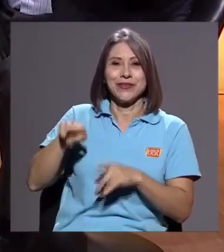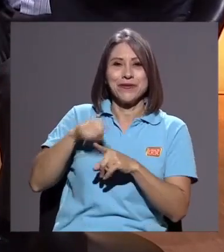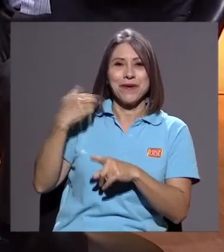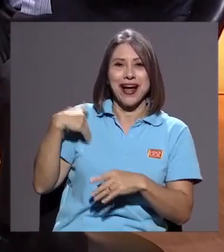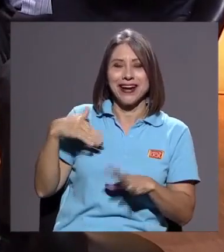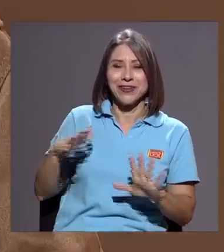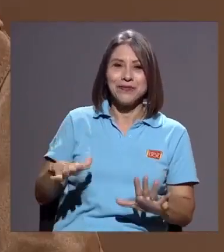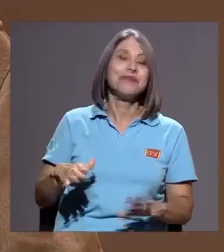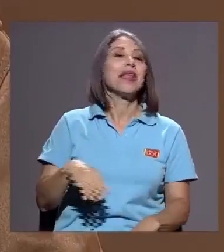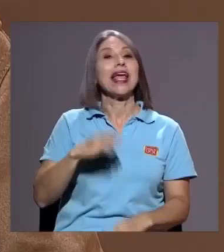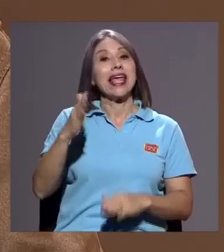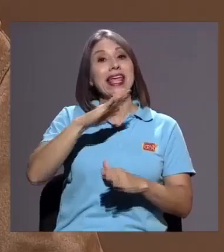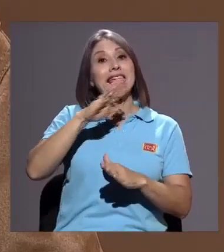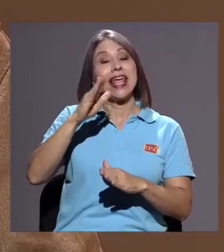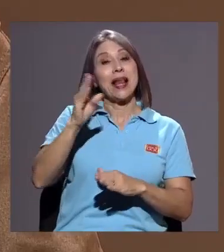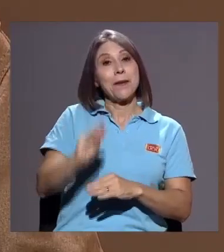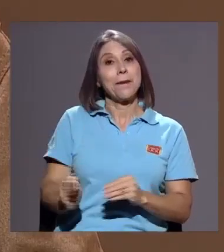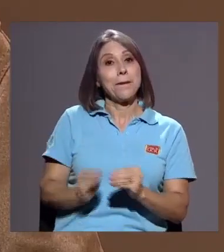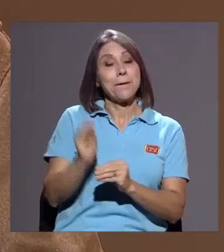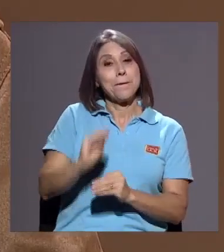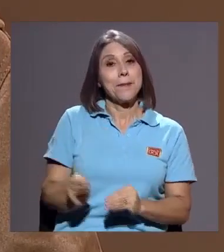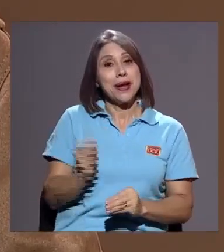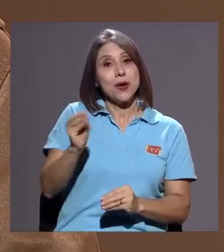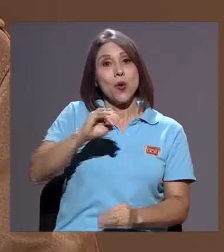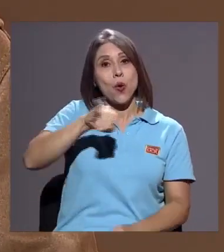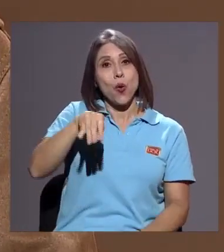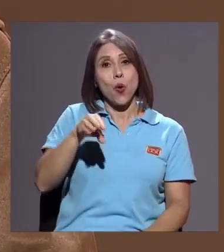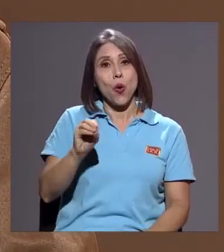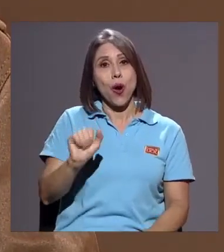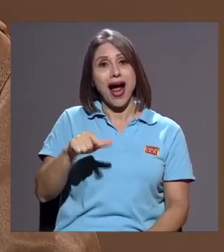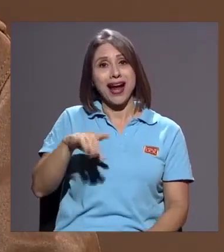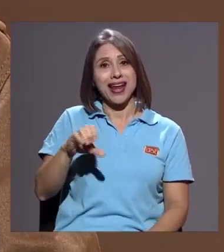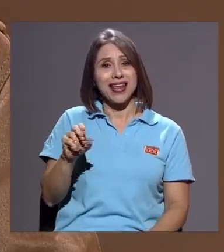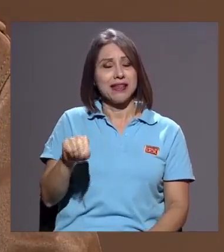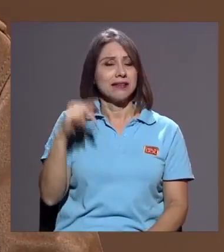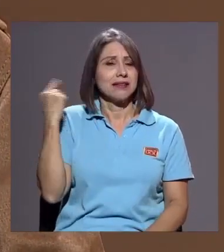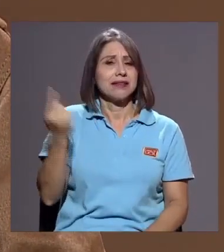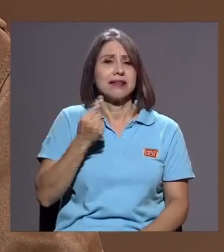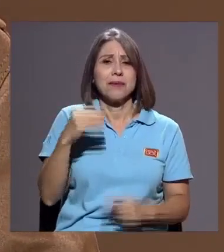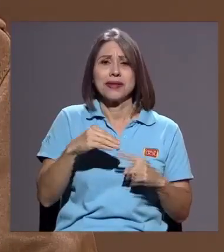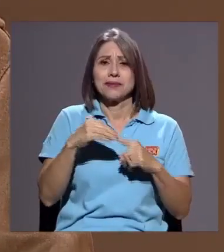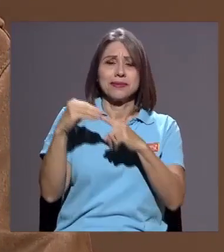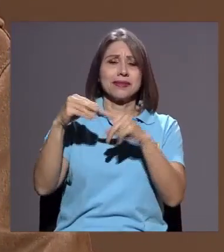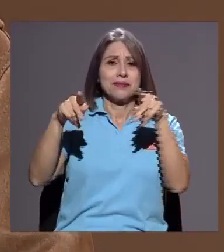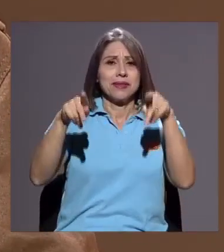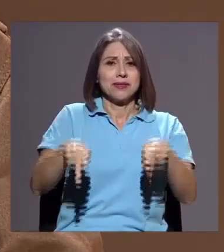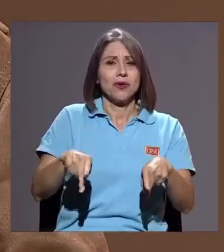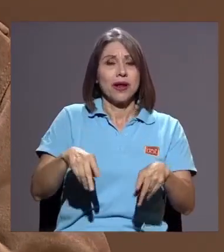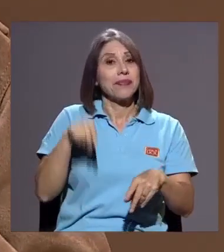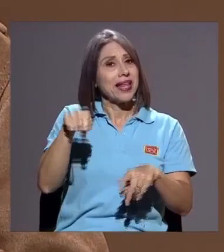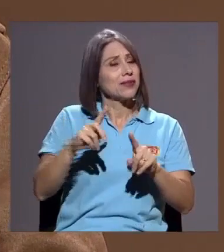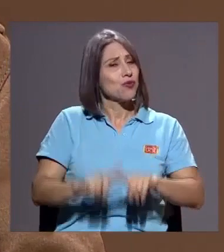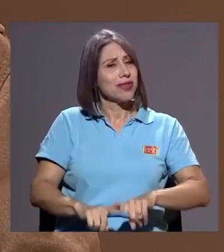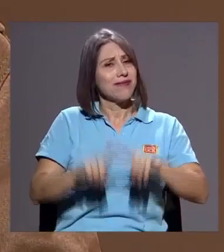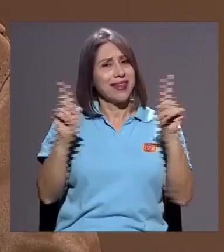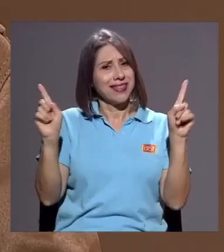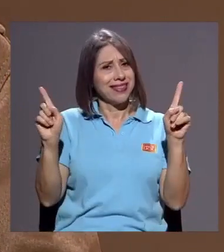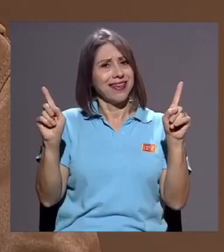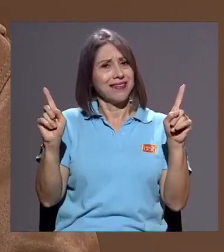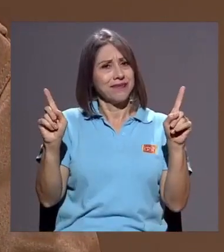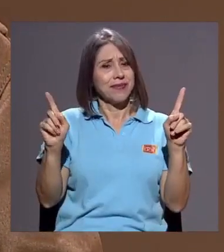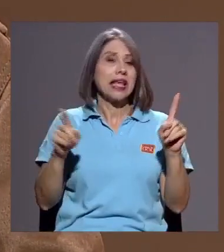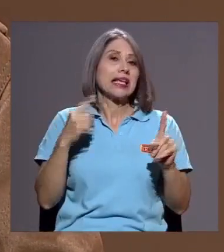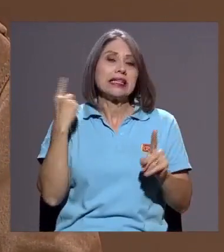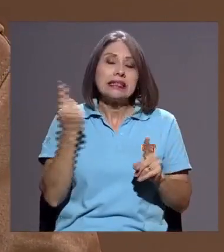Y Joaquín siempre fue una persona especialísima porque es muy diferente dentro de ese denominador común